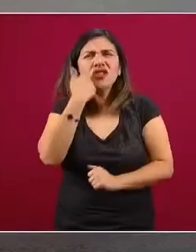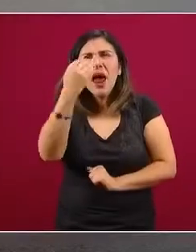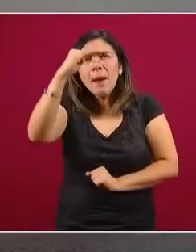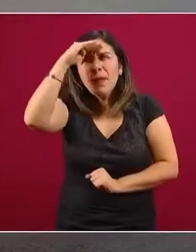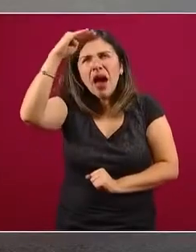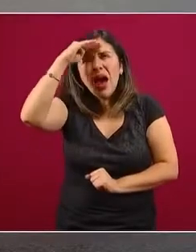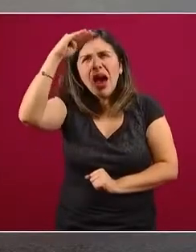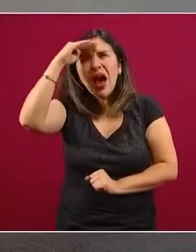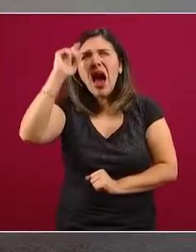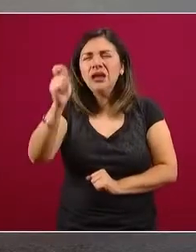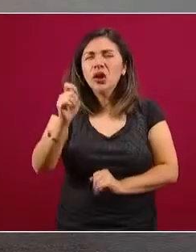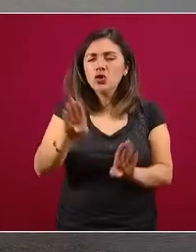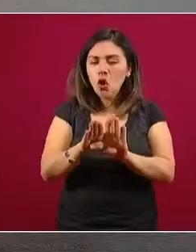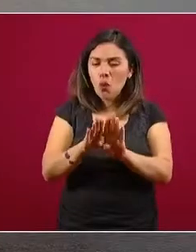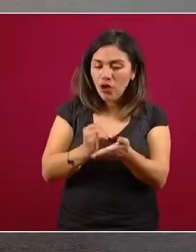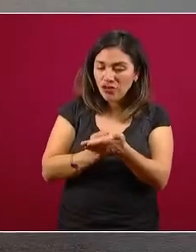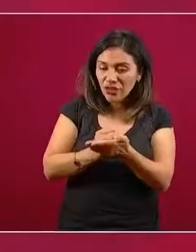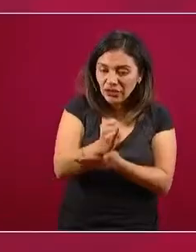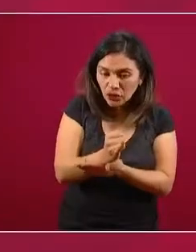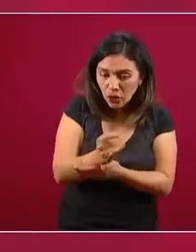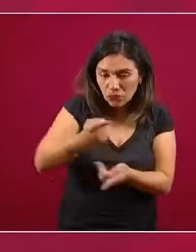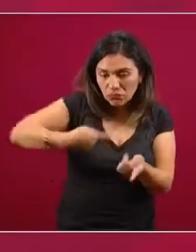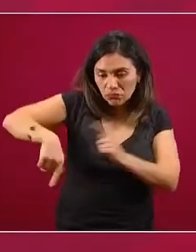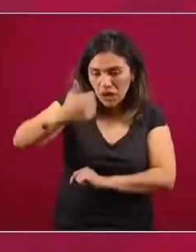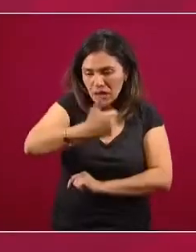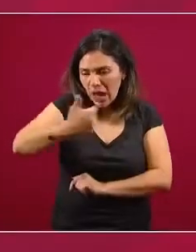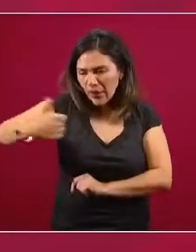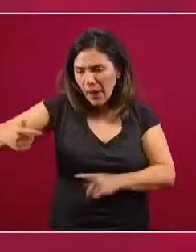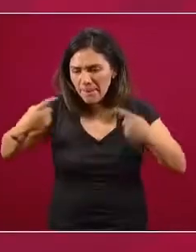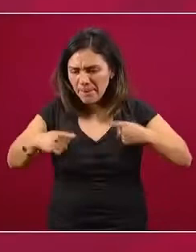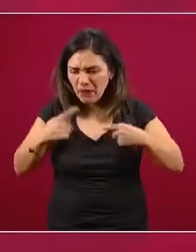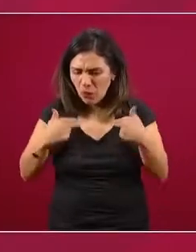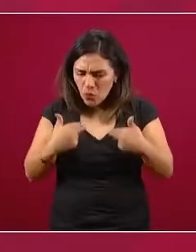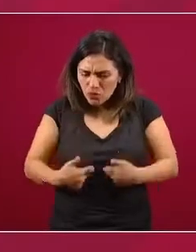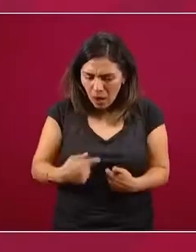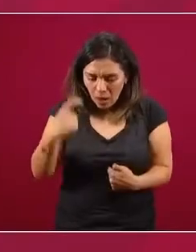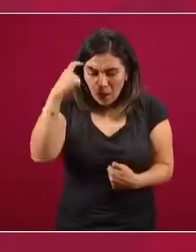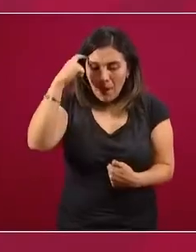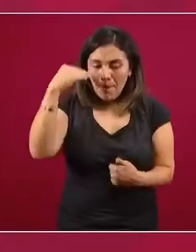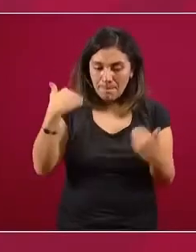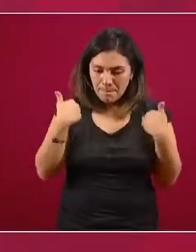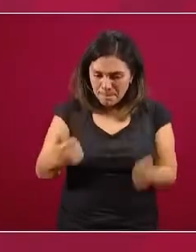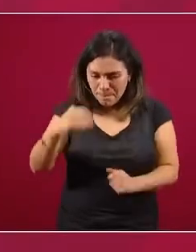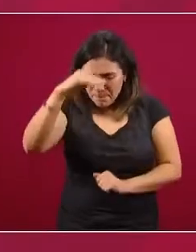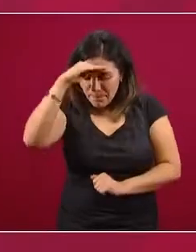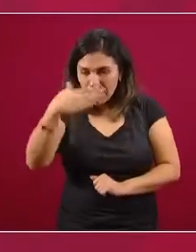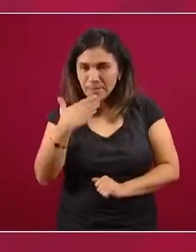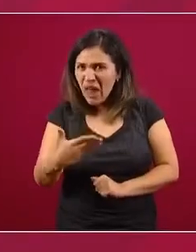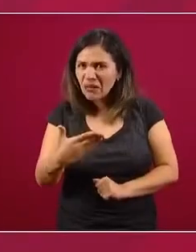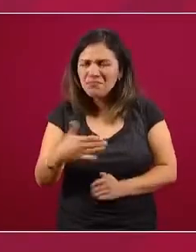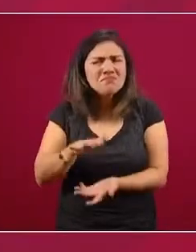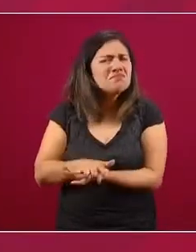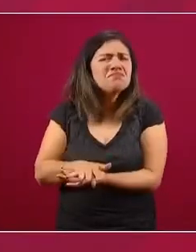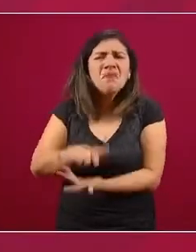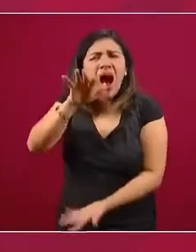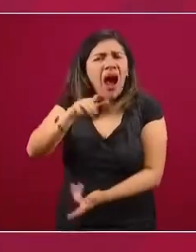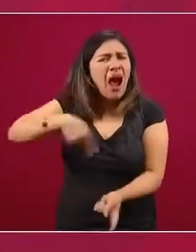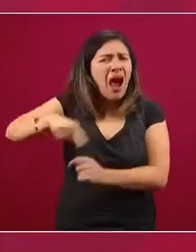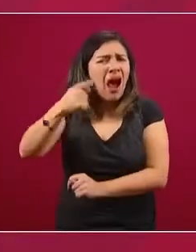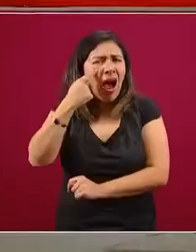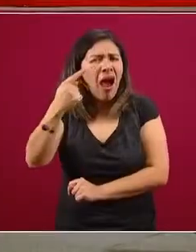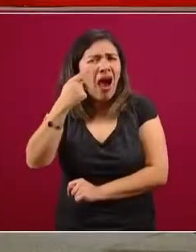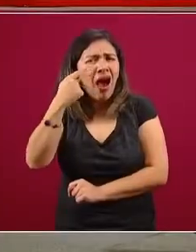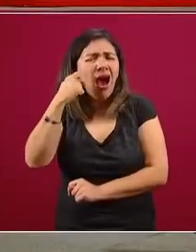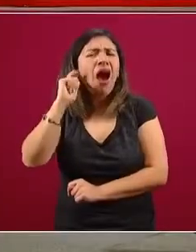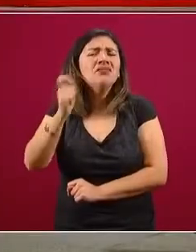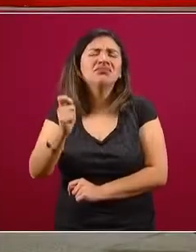pensar que las decisiones que tenemos como seres humanos son racionales, en su mayoría, también se